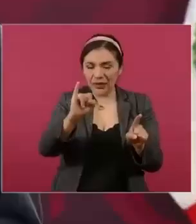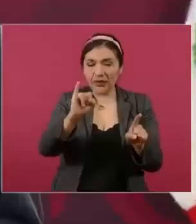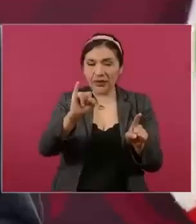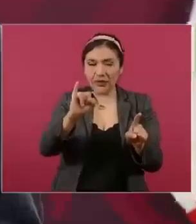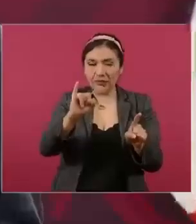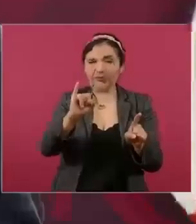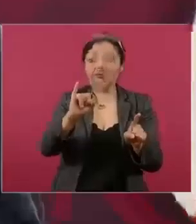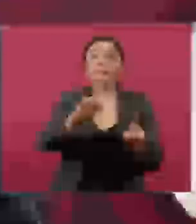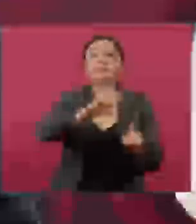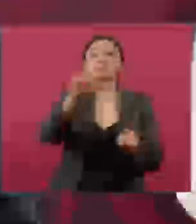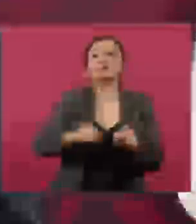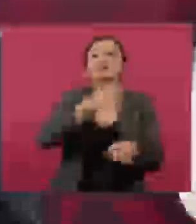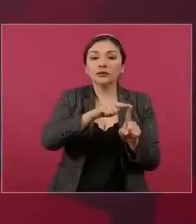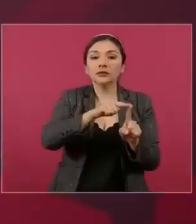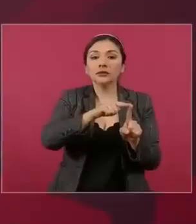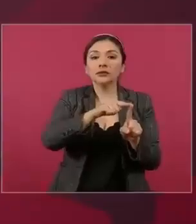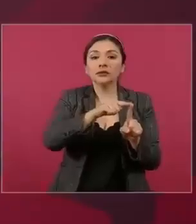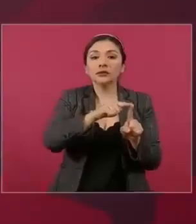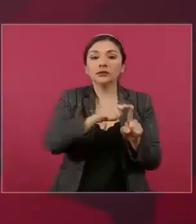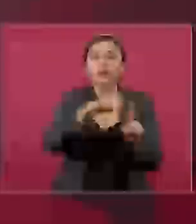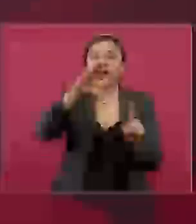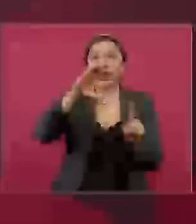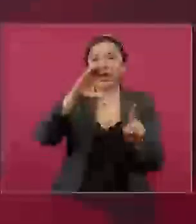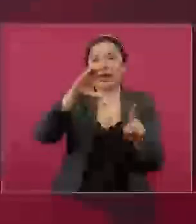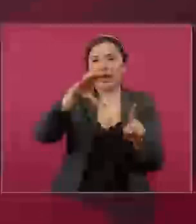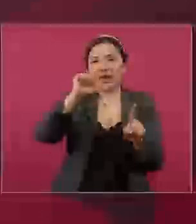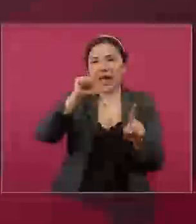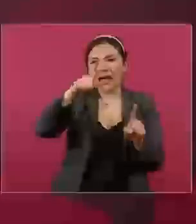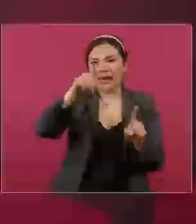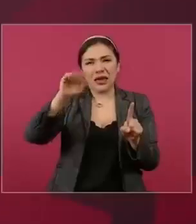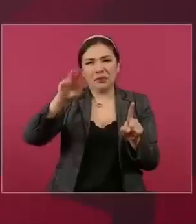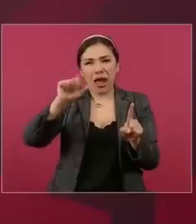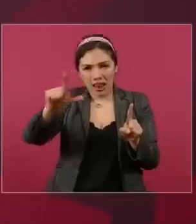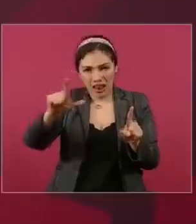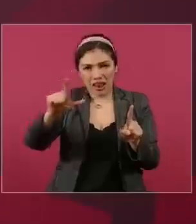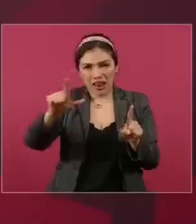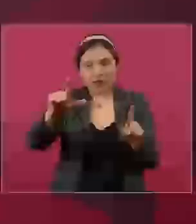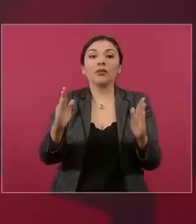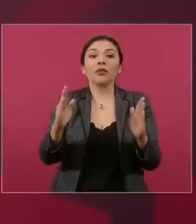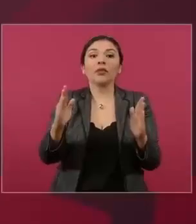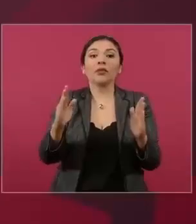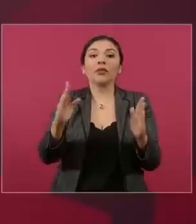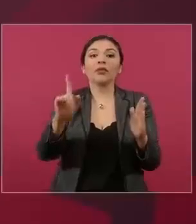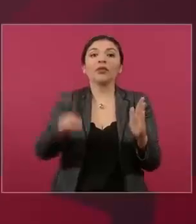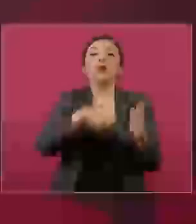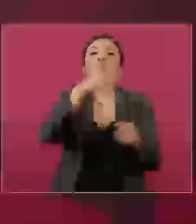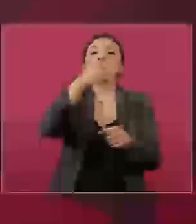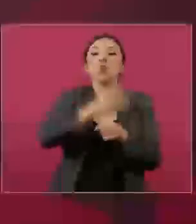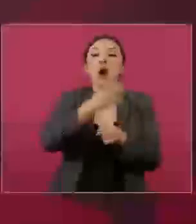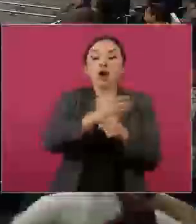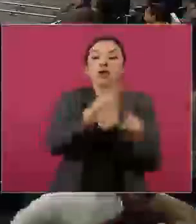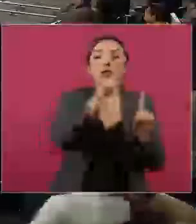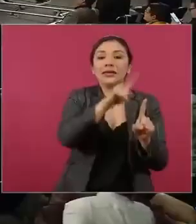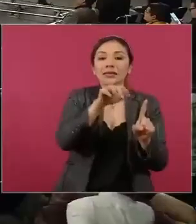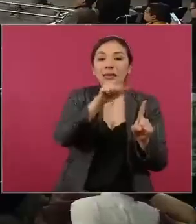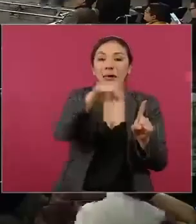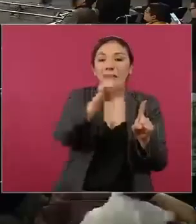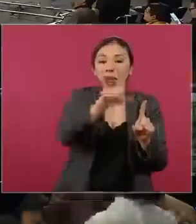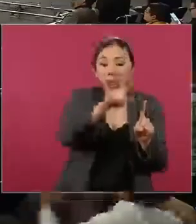Calquiní, tramo 3, Calquiní, Izamal, tramo 4,